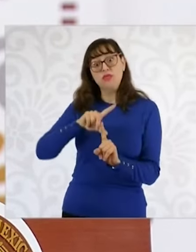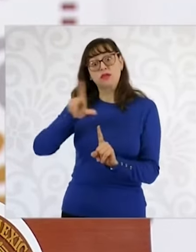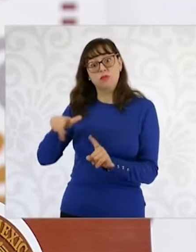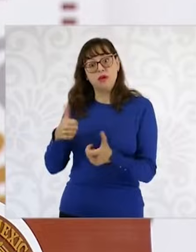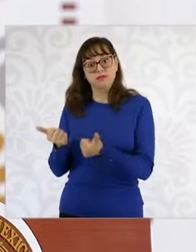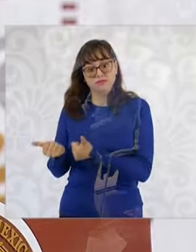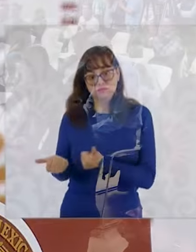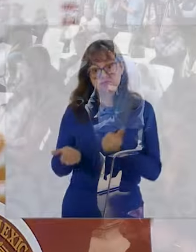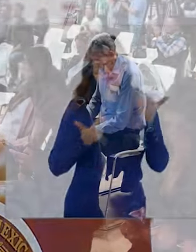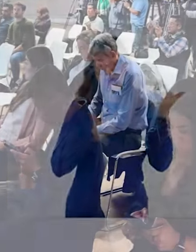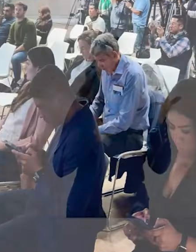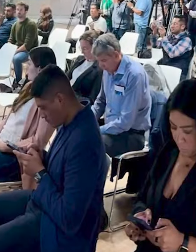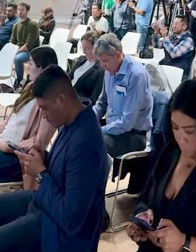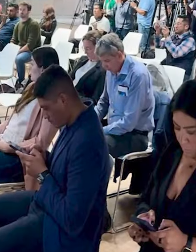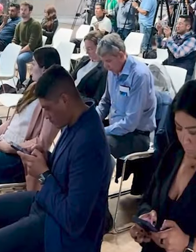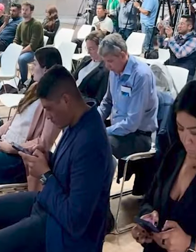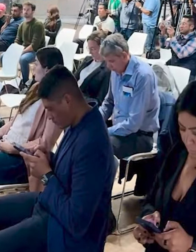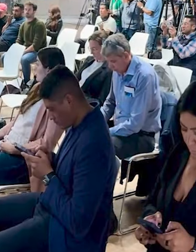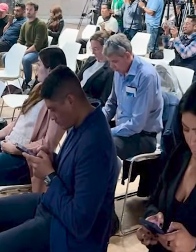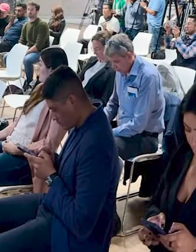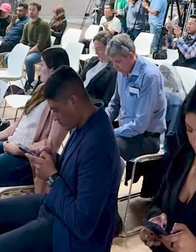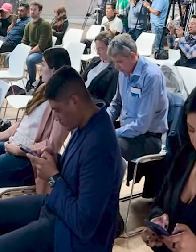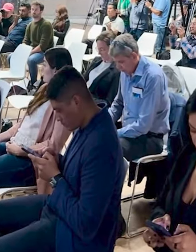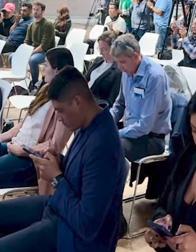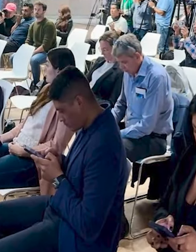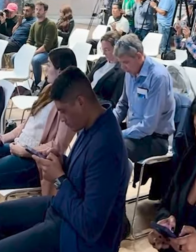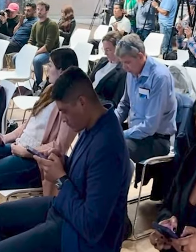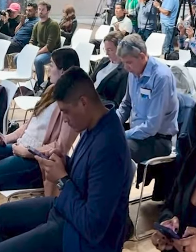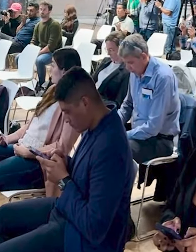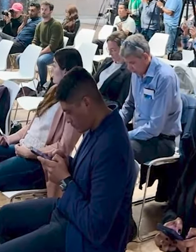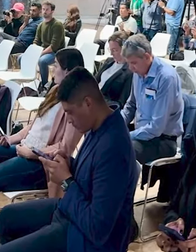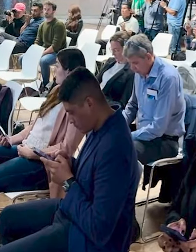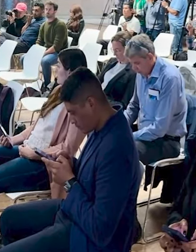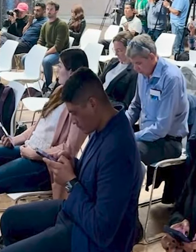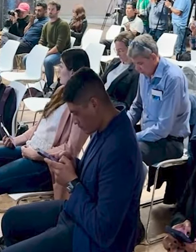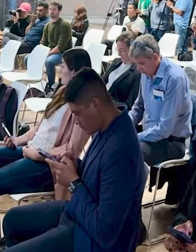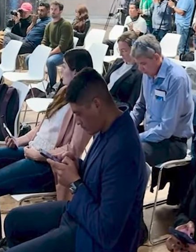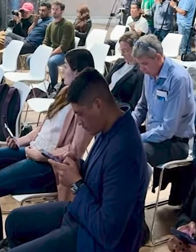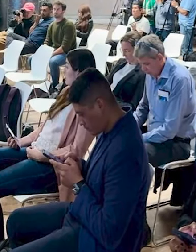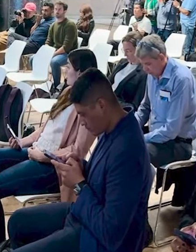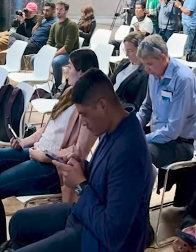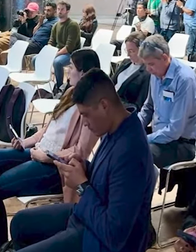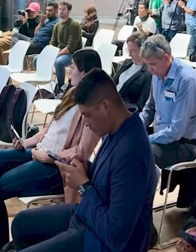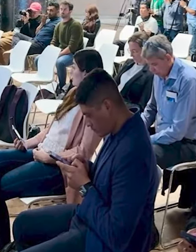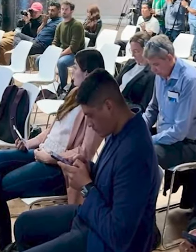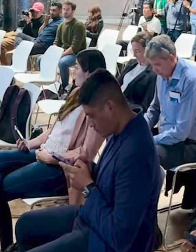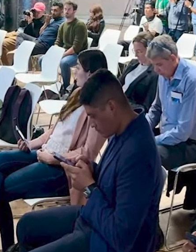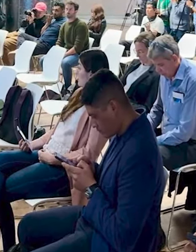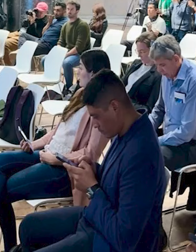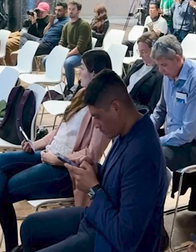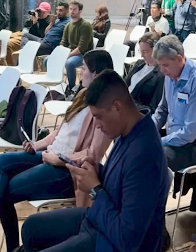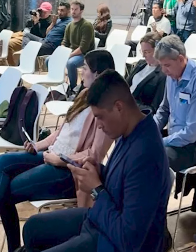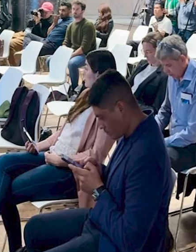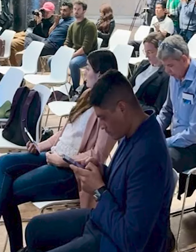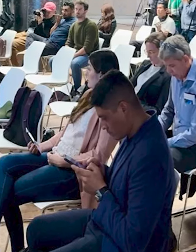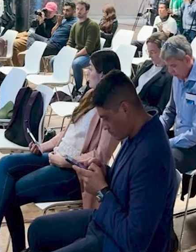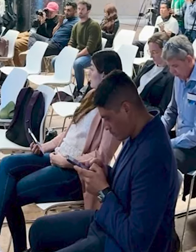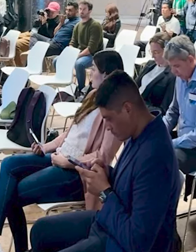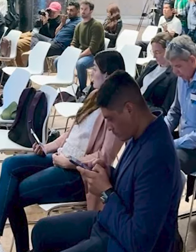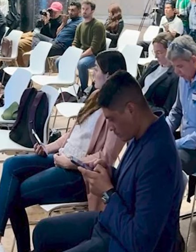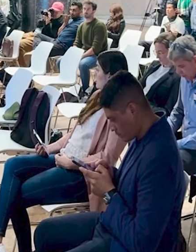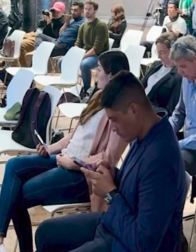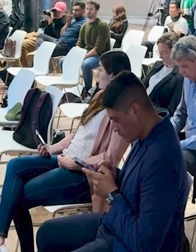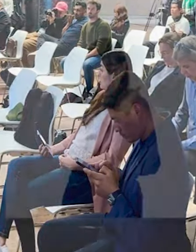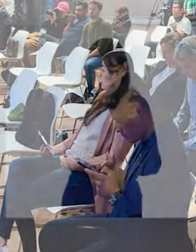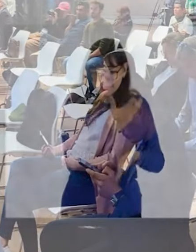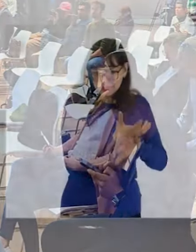de prensa, desde la nueva sede de la embajada estadounidense en nuestro país, Ken Salazar hizo un recuento de las cartas de comunicación que ha habido entre